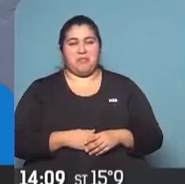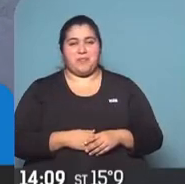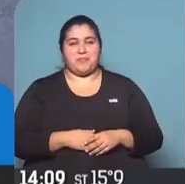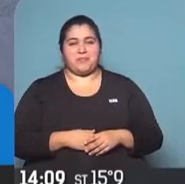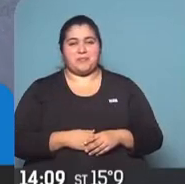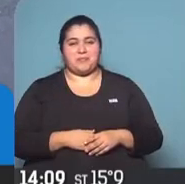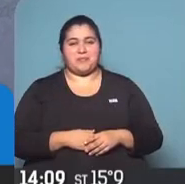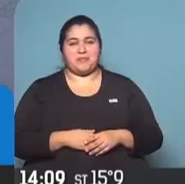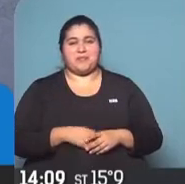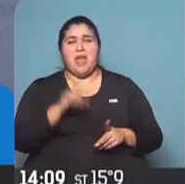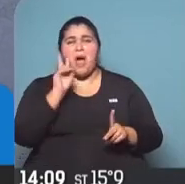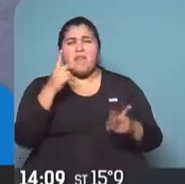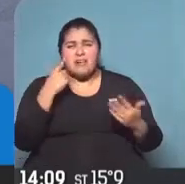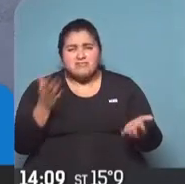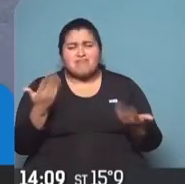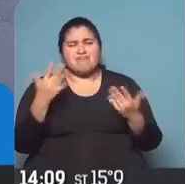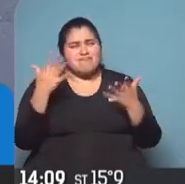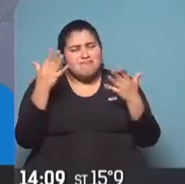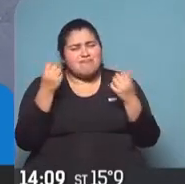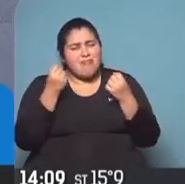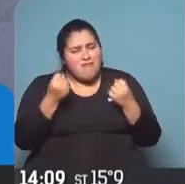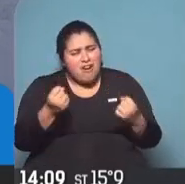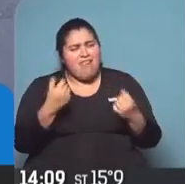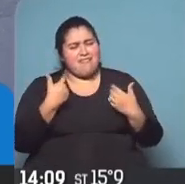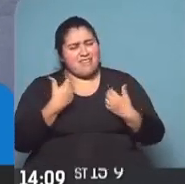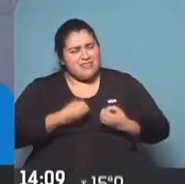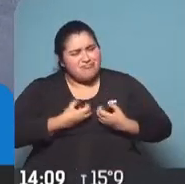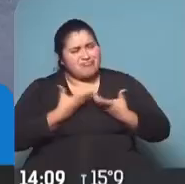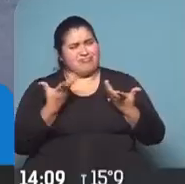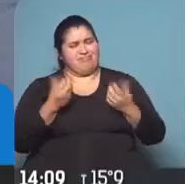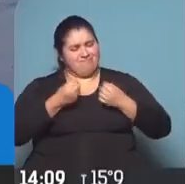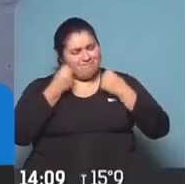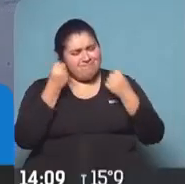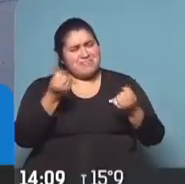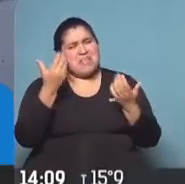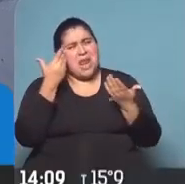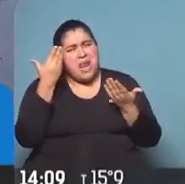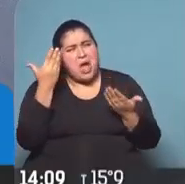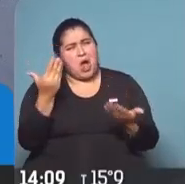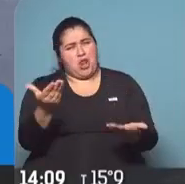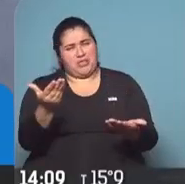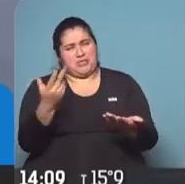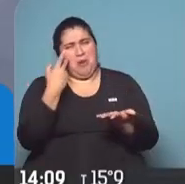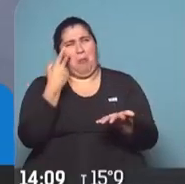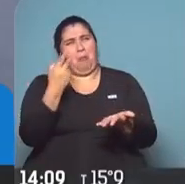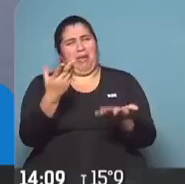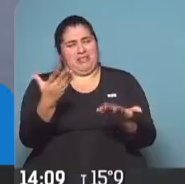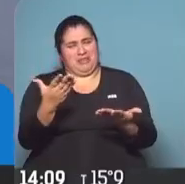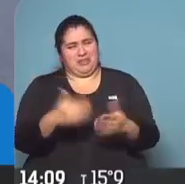no se los escucha ver que el aliento el reconocimiento arriba